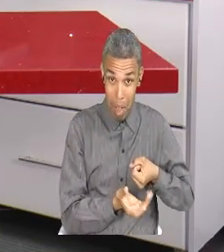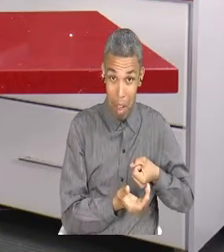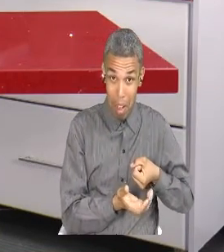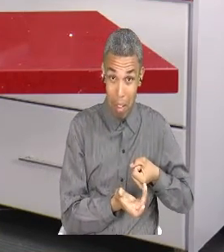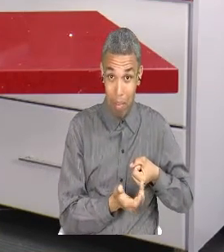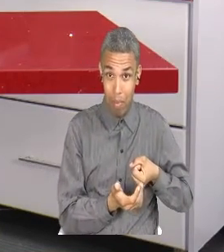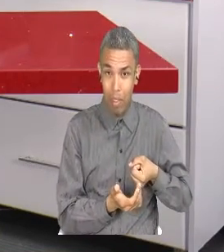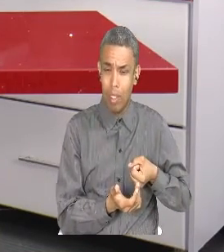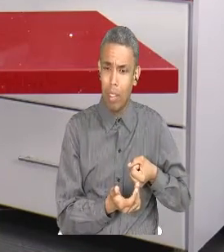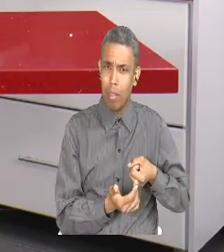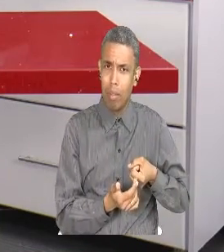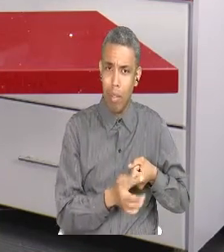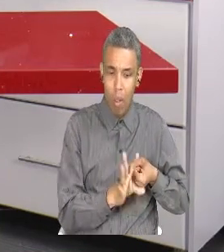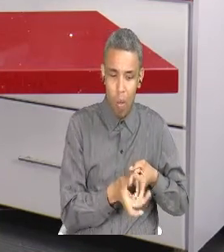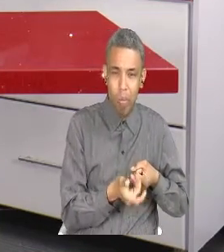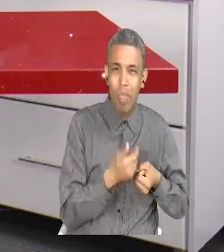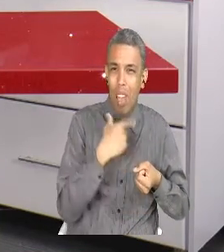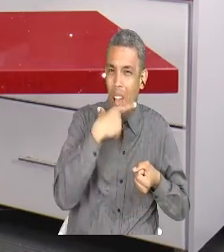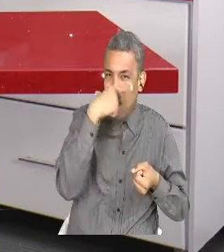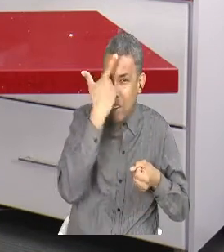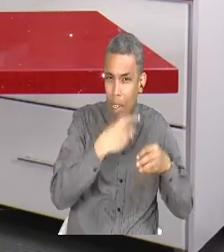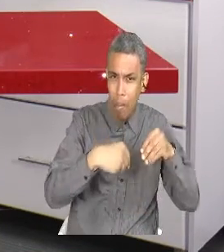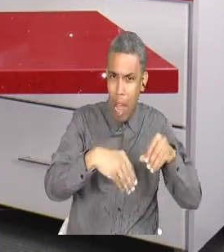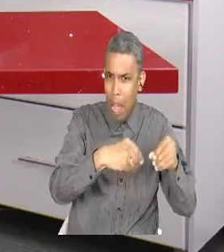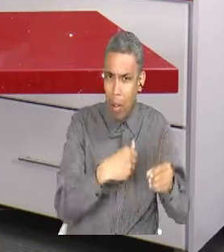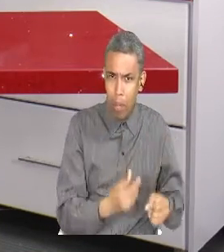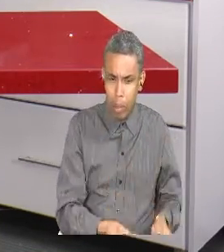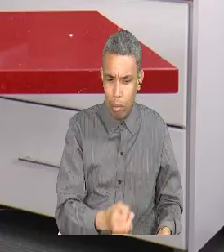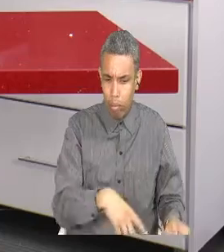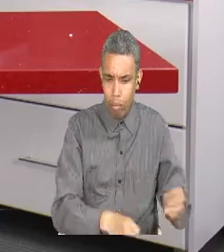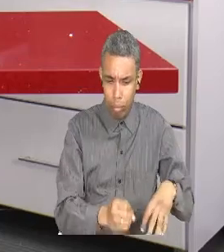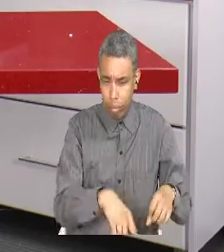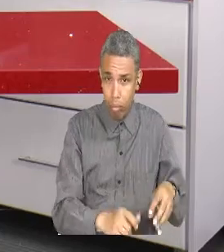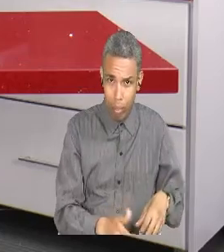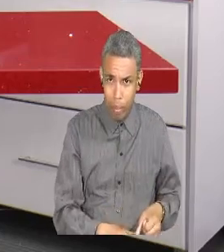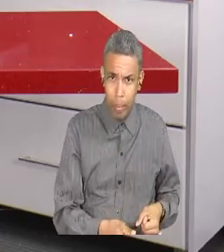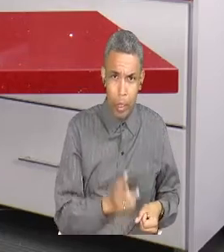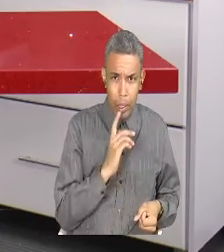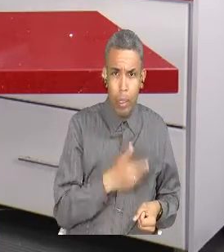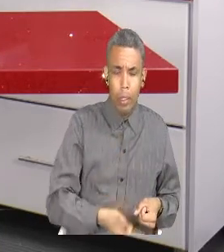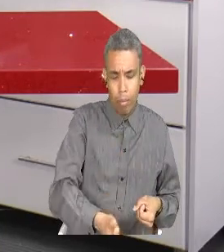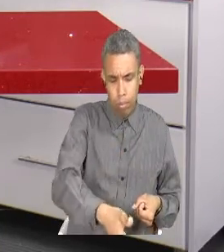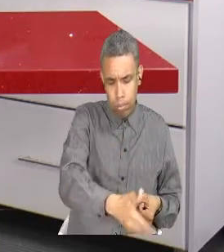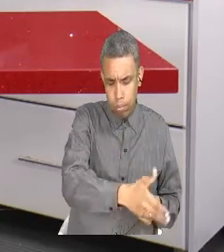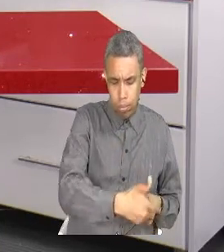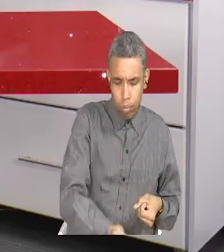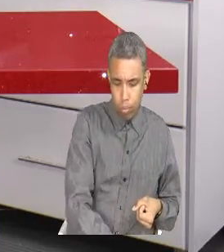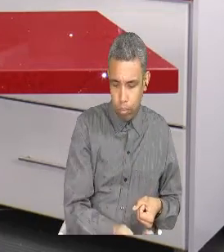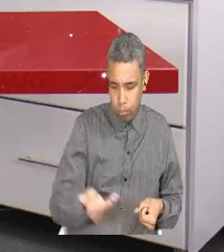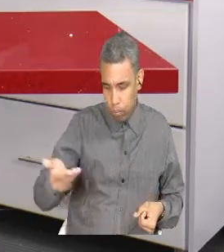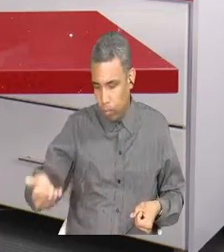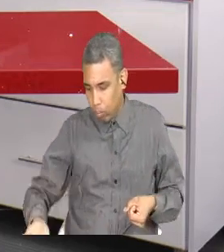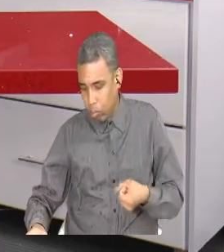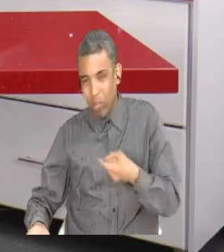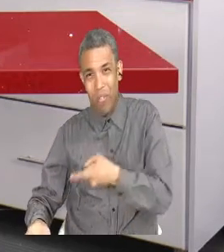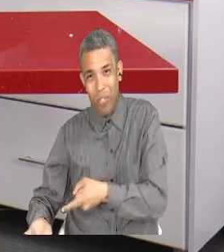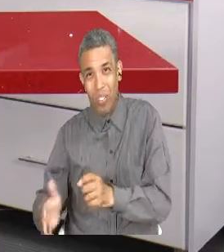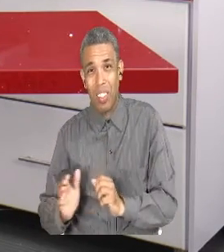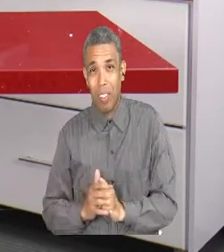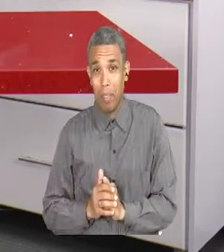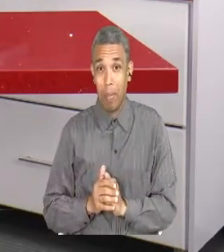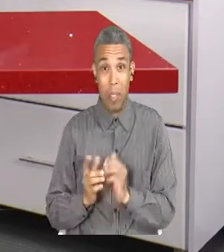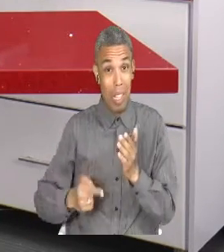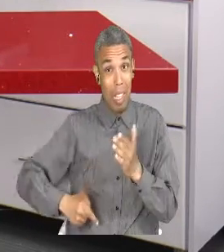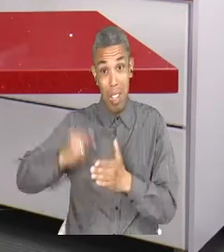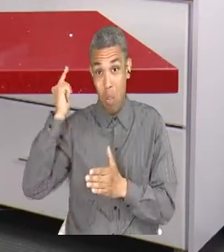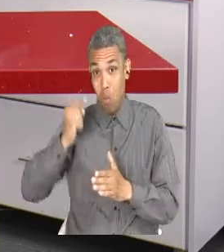que esta es una receta que apenas se sirva en la mesa, enseguida hay que, ajá, por decirlo así, a lo vasto, ¿no? Hay que darle jaque mate, caramba,